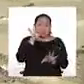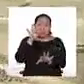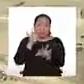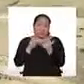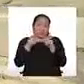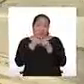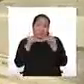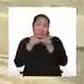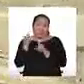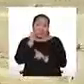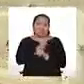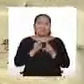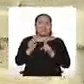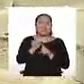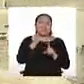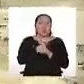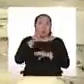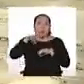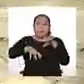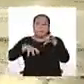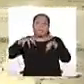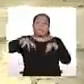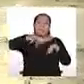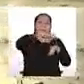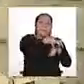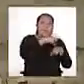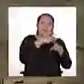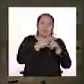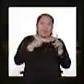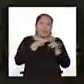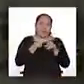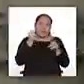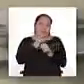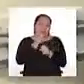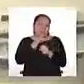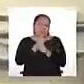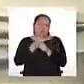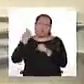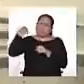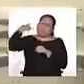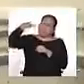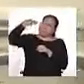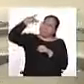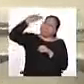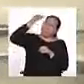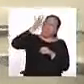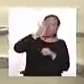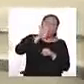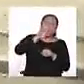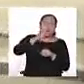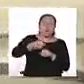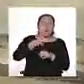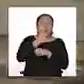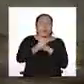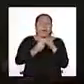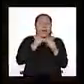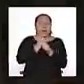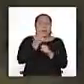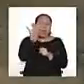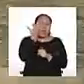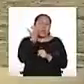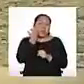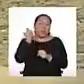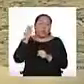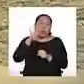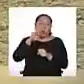por diversas sociedades para establecer una serie de ocupaciones a lo largo de casi 4000 años de antigüedad.